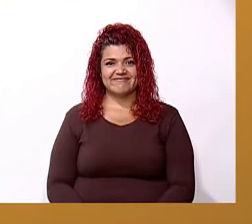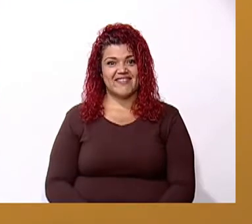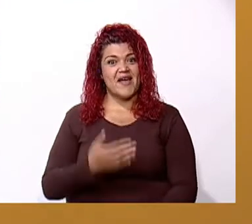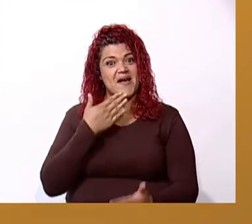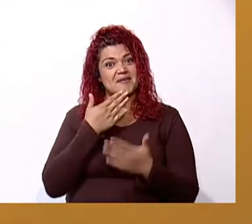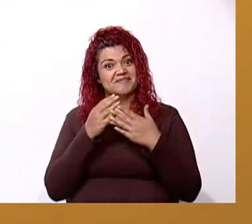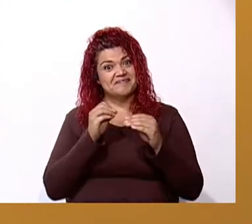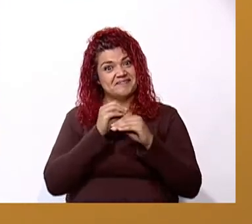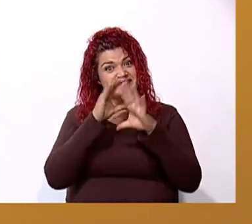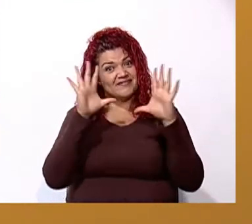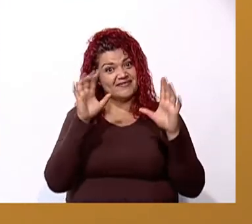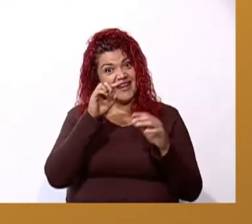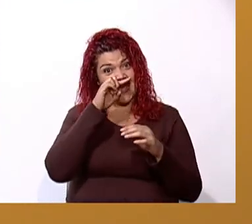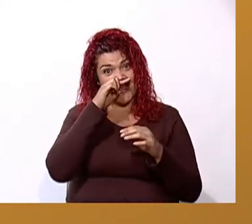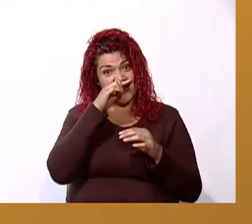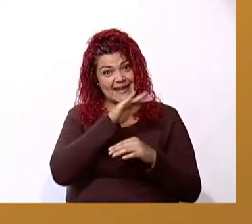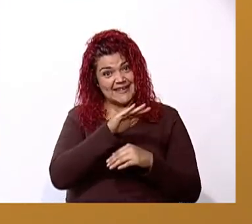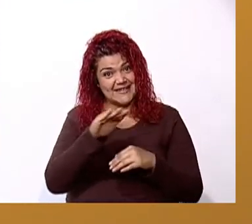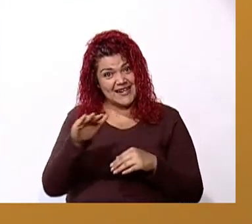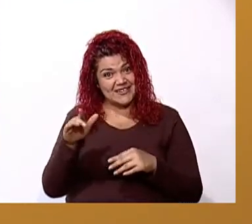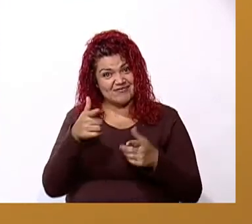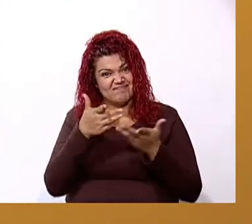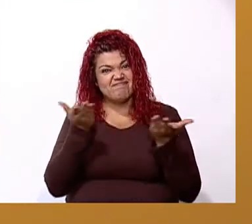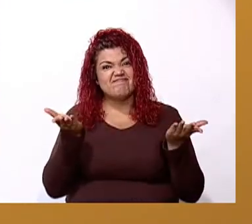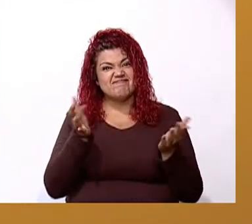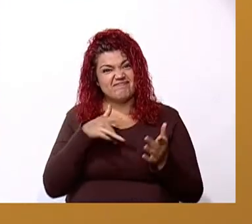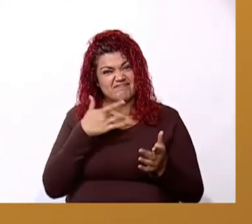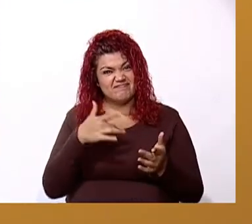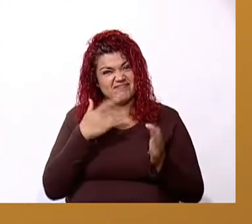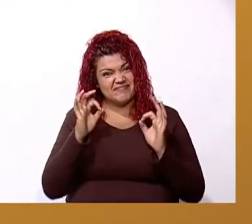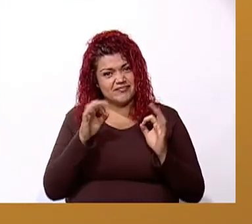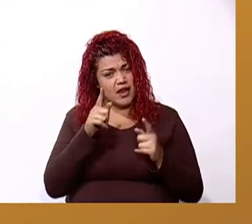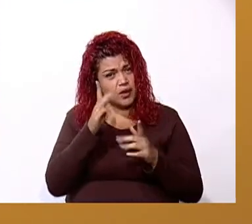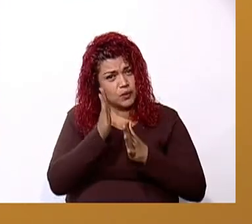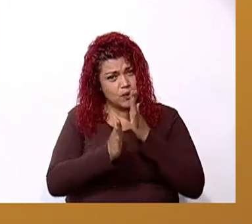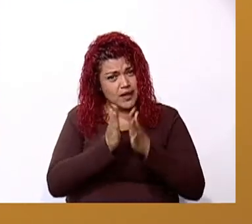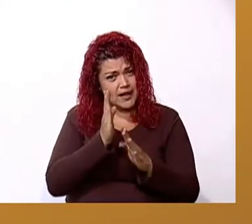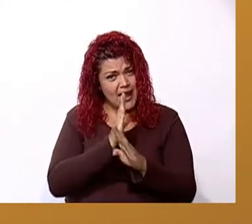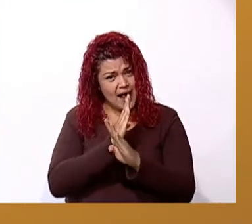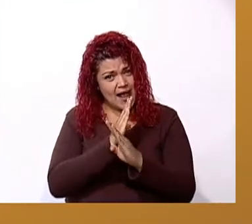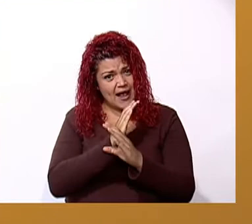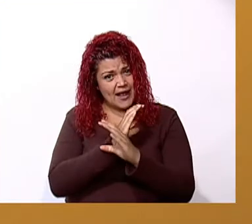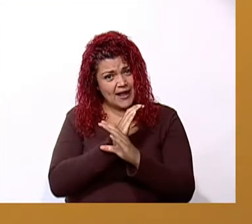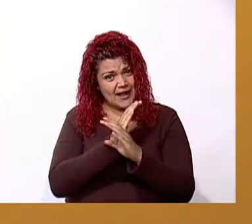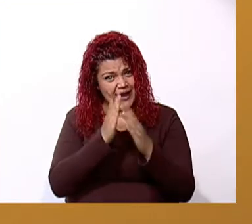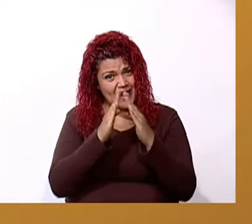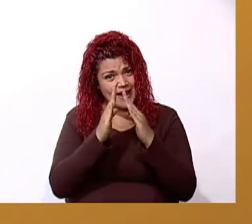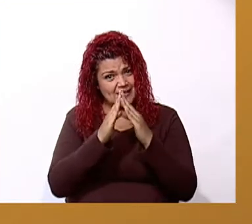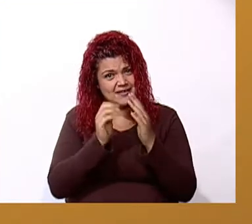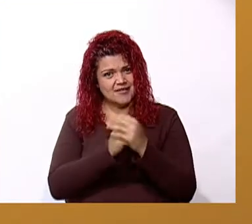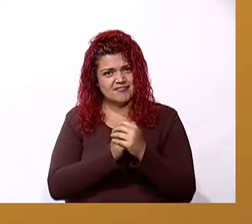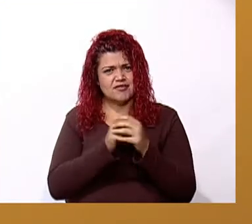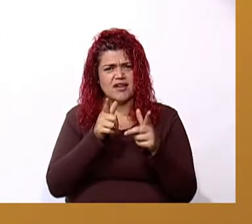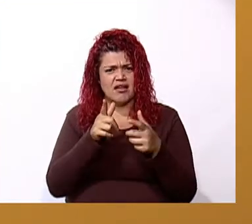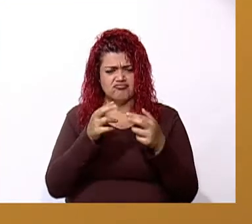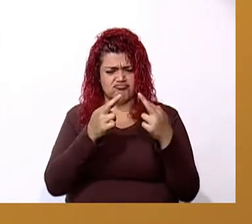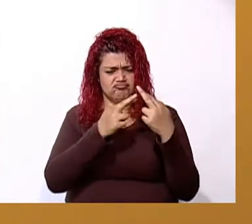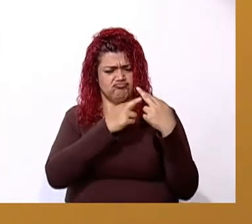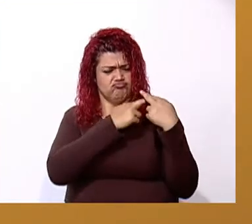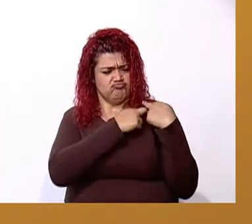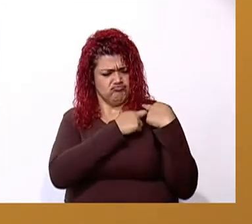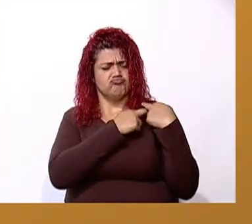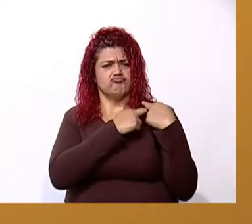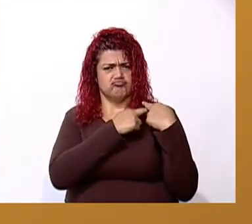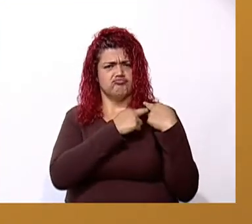Buenos días, niños y niñas. ¿Cómo han estado? ¿Se están cuidando en casita? ¿Será que están cumpliendo con sus